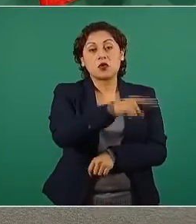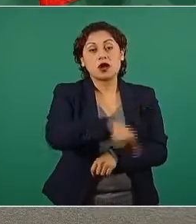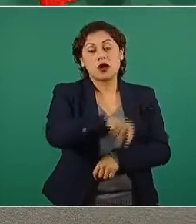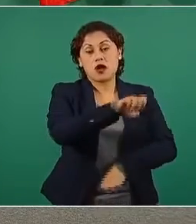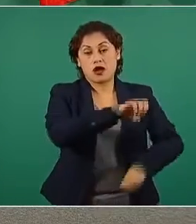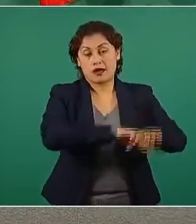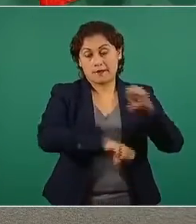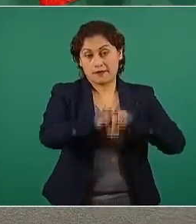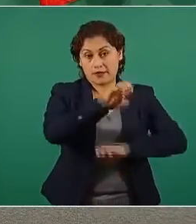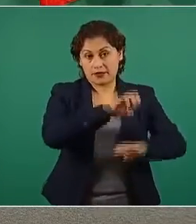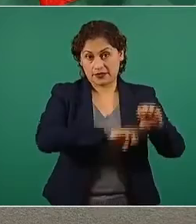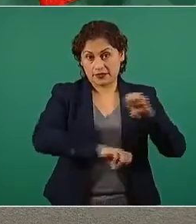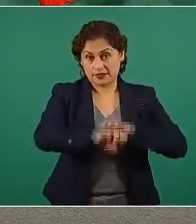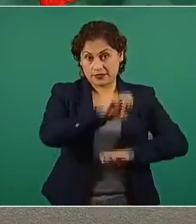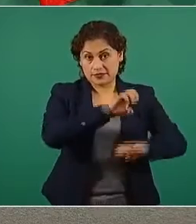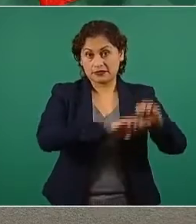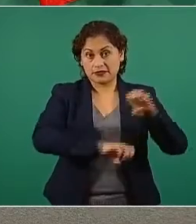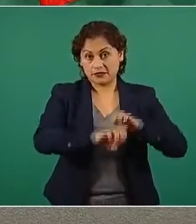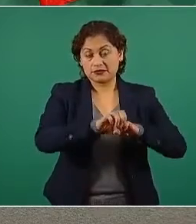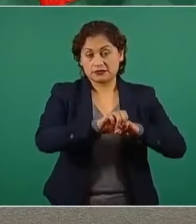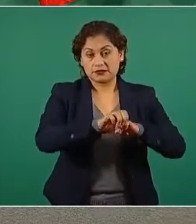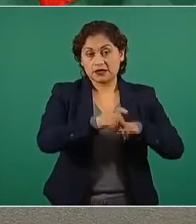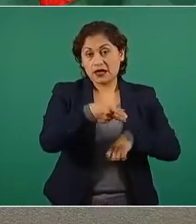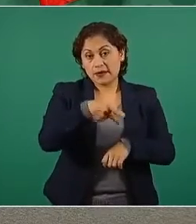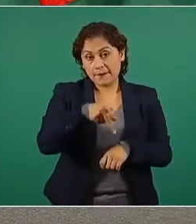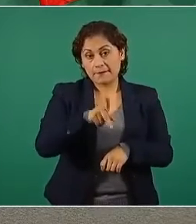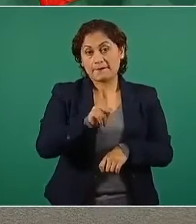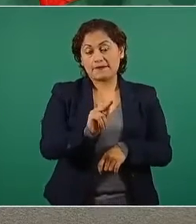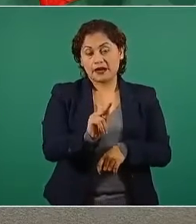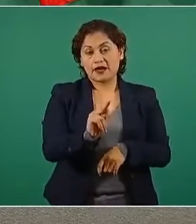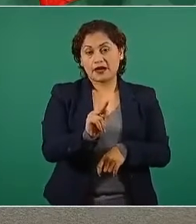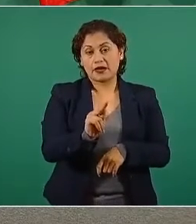¿sí? A costa de